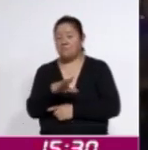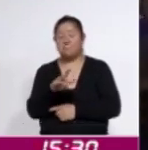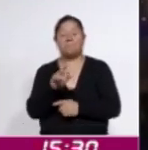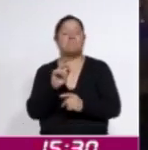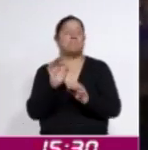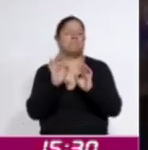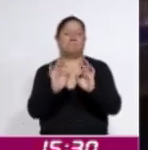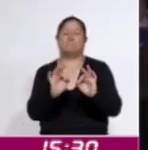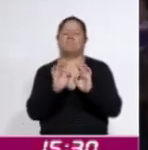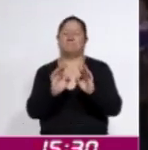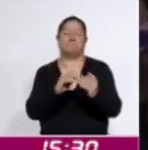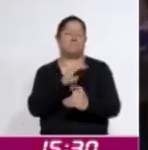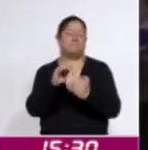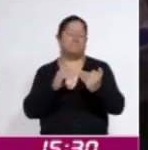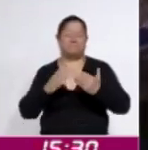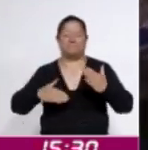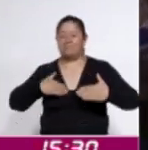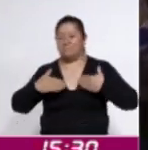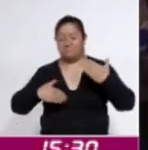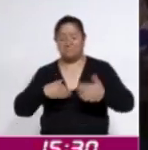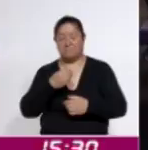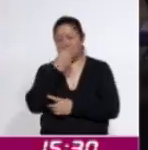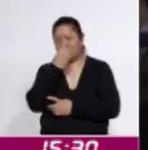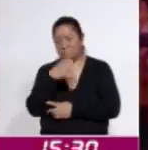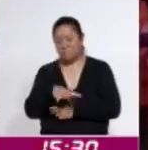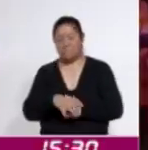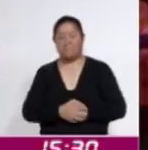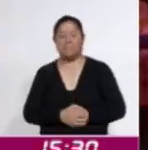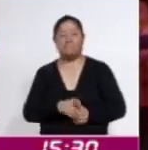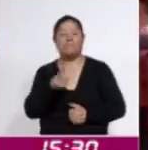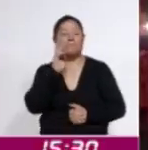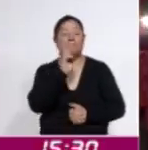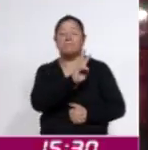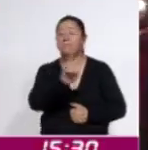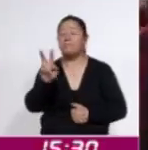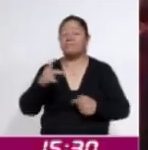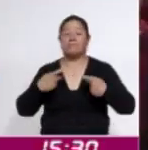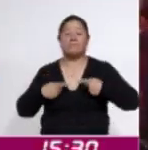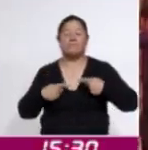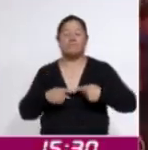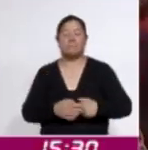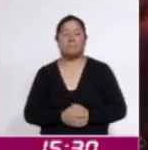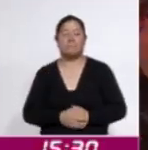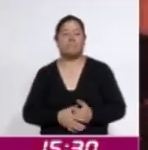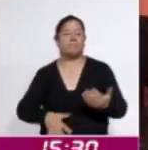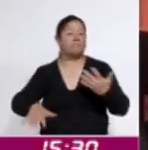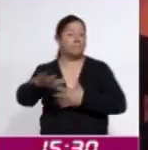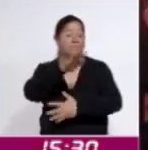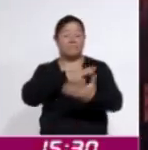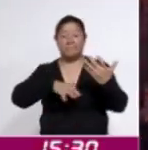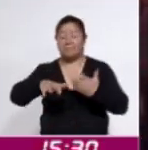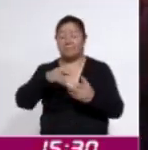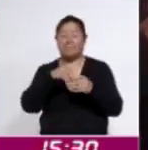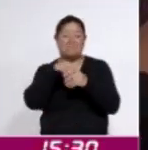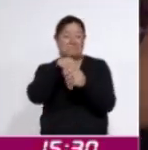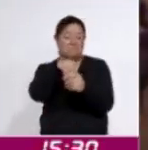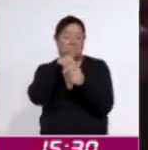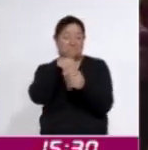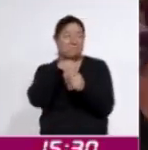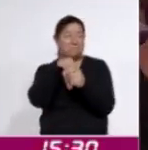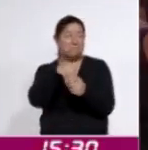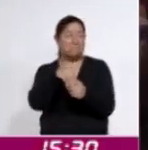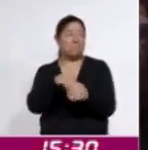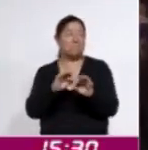bien. ¿Cómo vas a animar al público? Todo súper lleno.